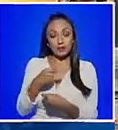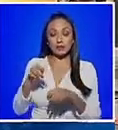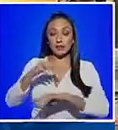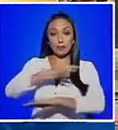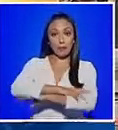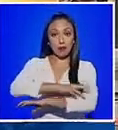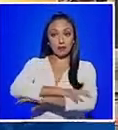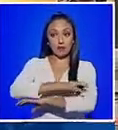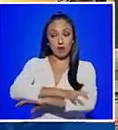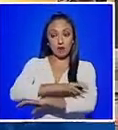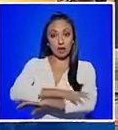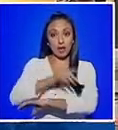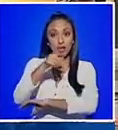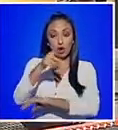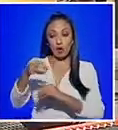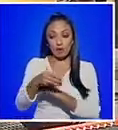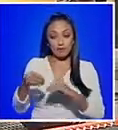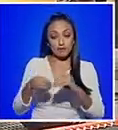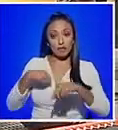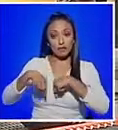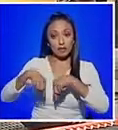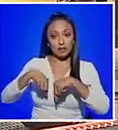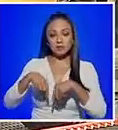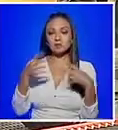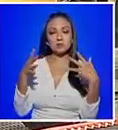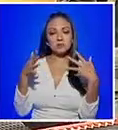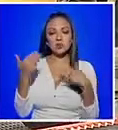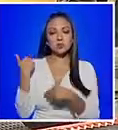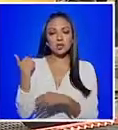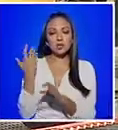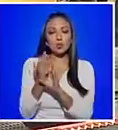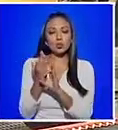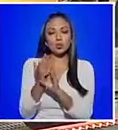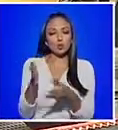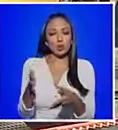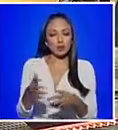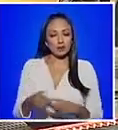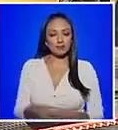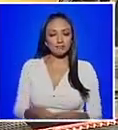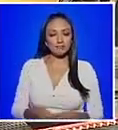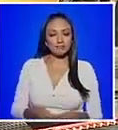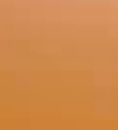Agencia Metropolitana de Tránsito no tiene disponibilidad de cupos.